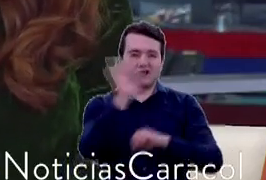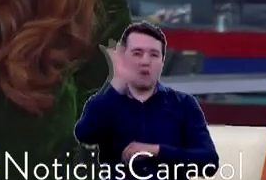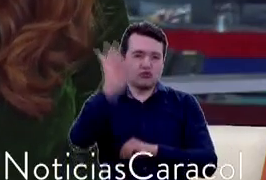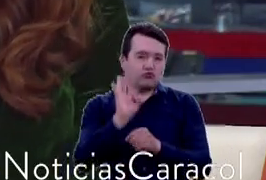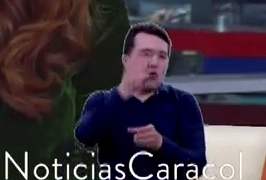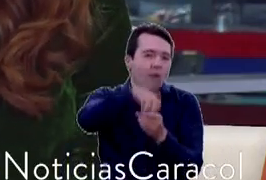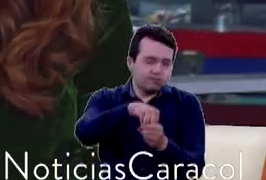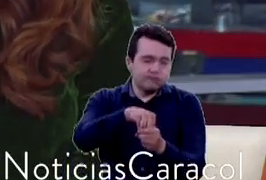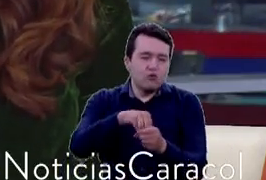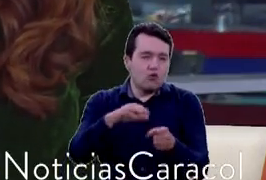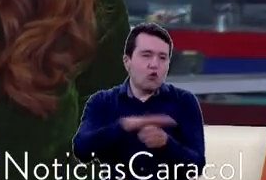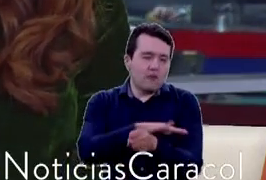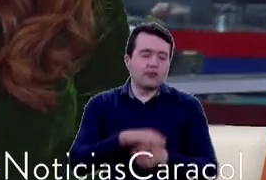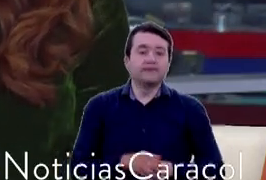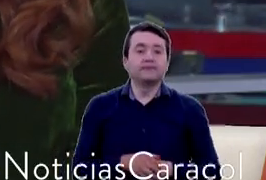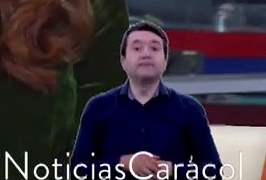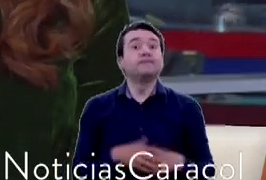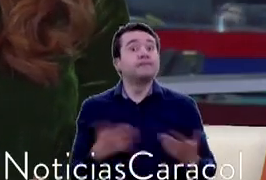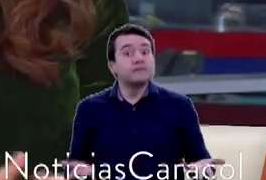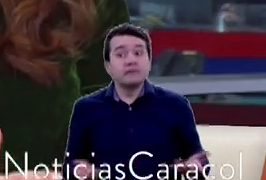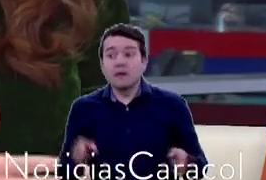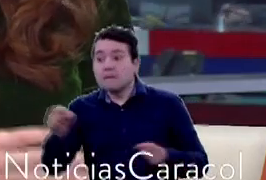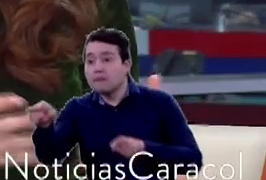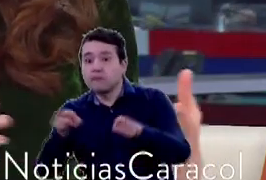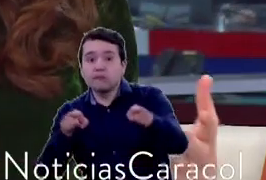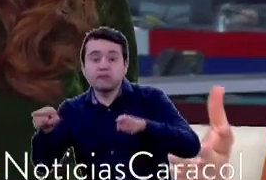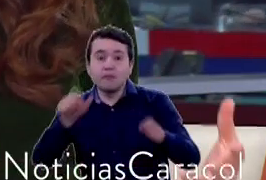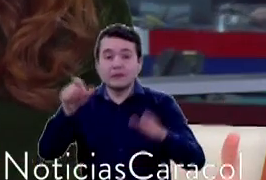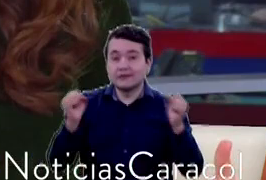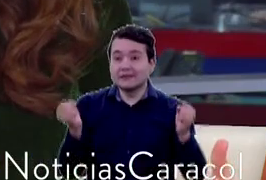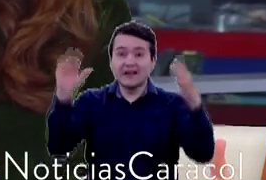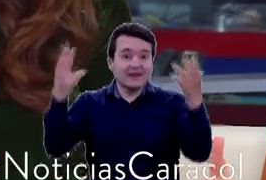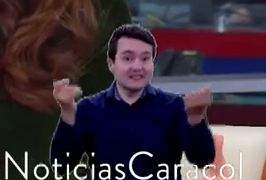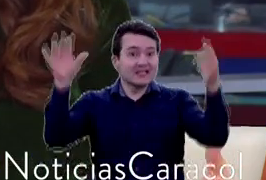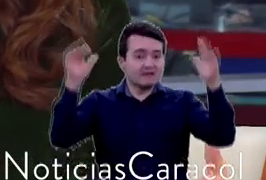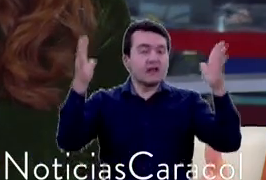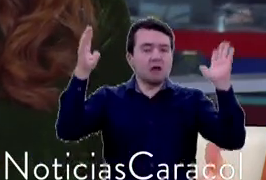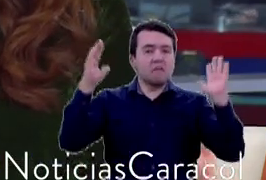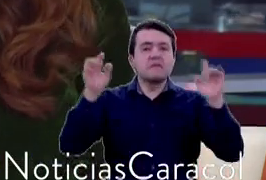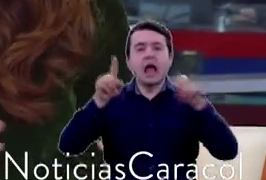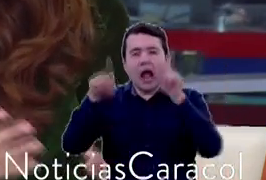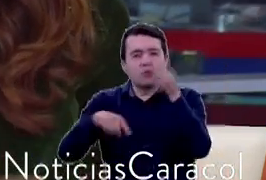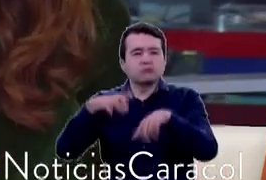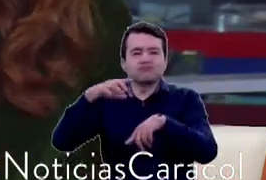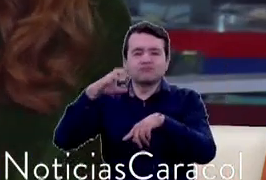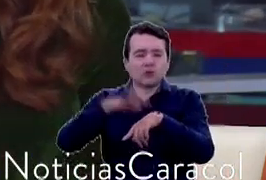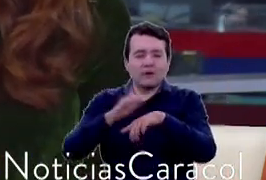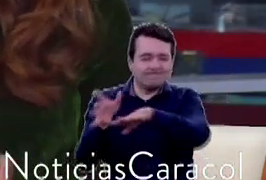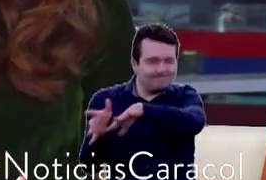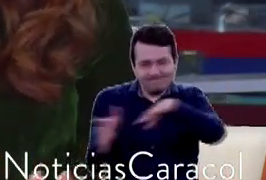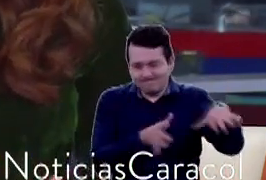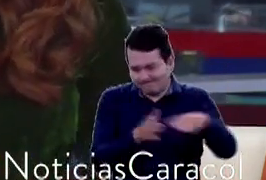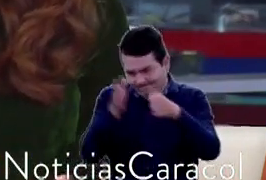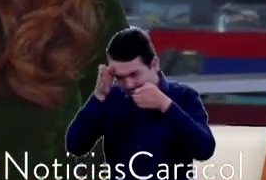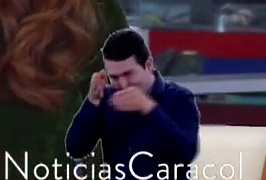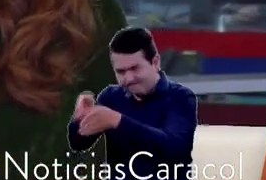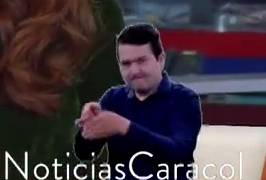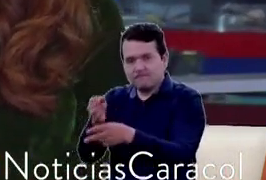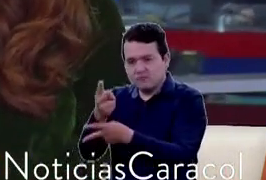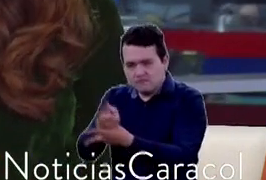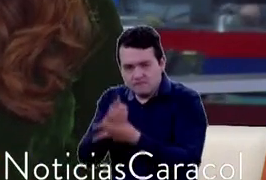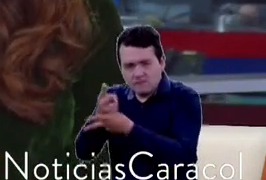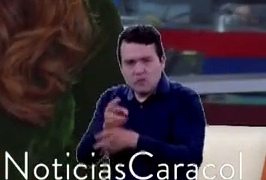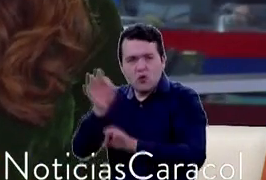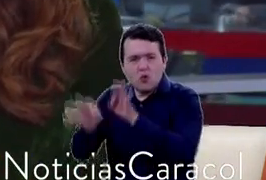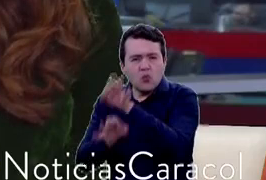Y en medio de las celebraciones de fin de año, hay quienes deben dejarlo todo de lado para dedicarse a cuidar a quienes lo necesitan. Les estoy hablando de